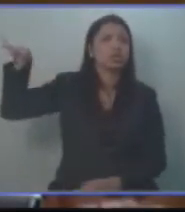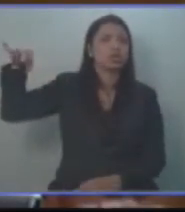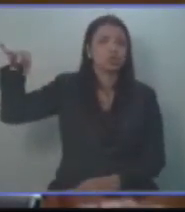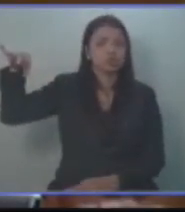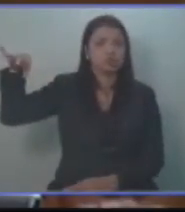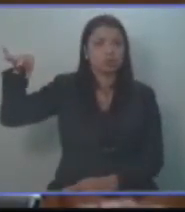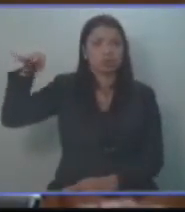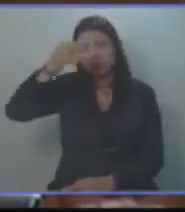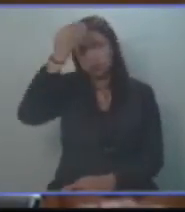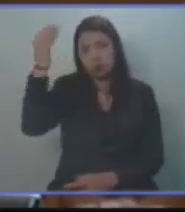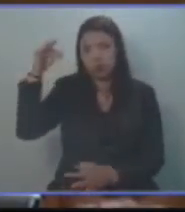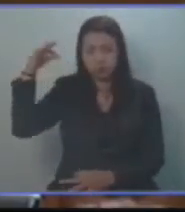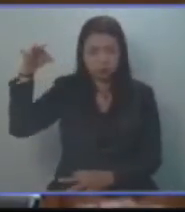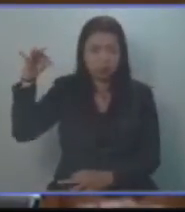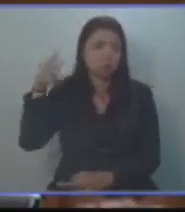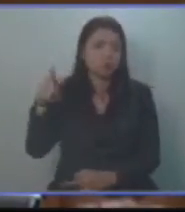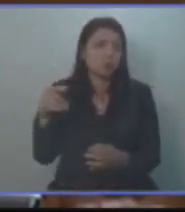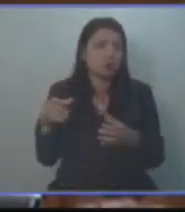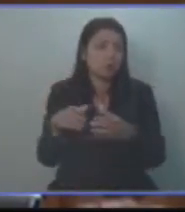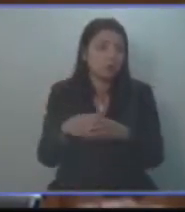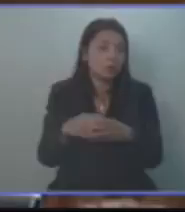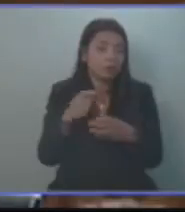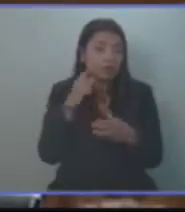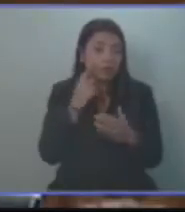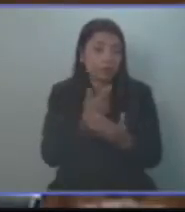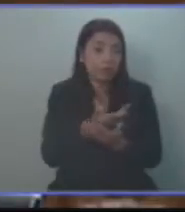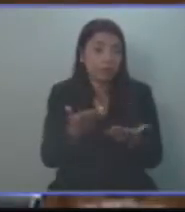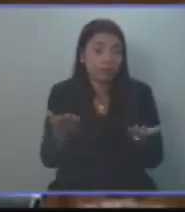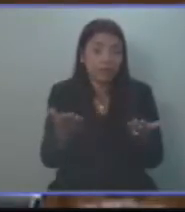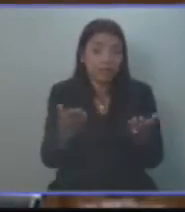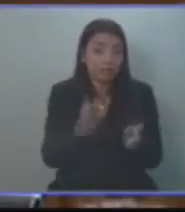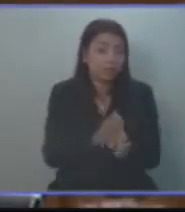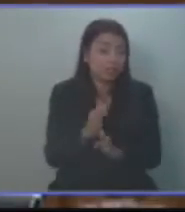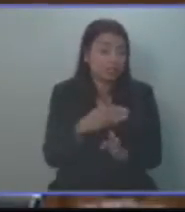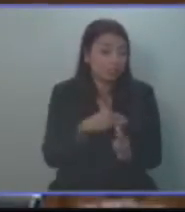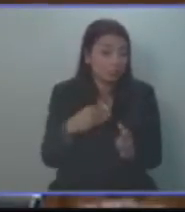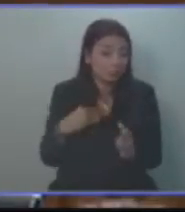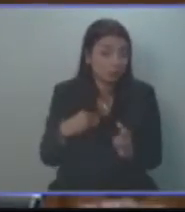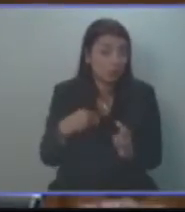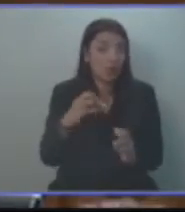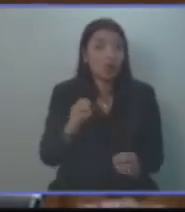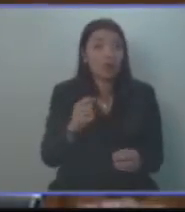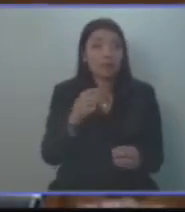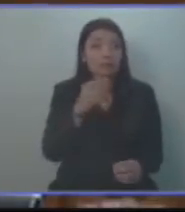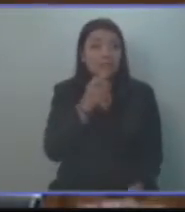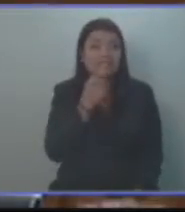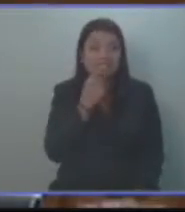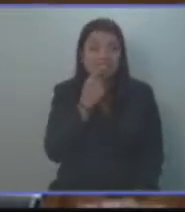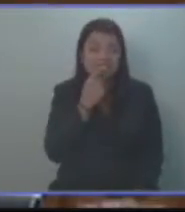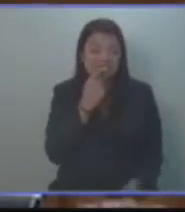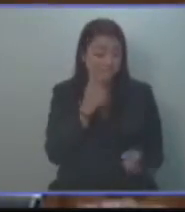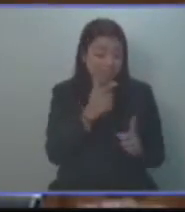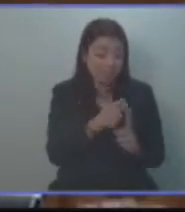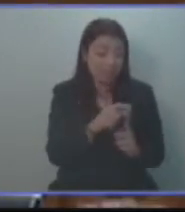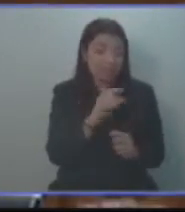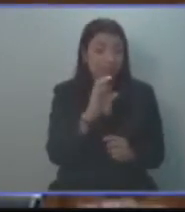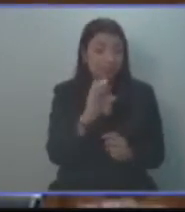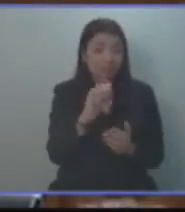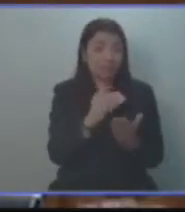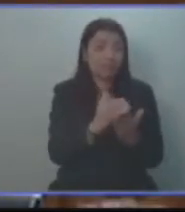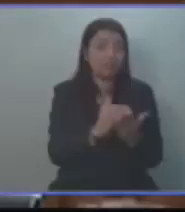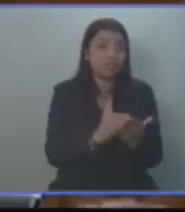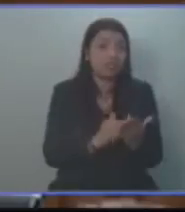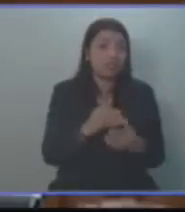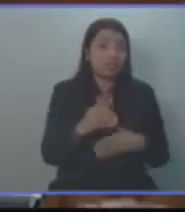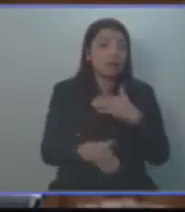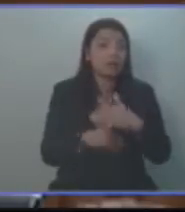exigidos por la Junta de Vigilancia de la Profesión Médica u Odontológica. Literal C, haber aprobado el proceso